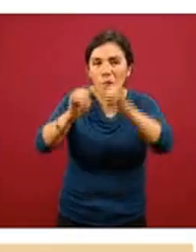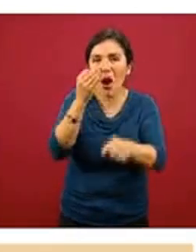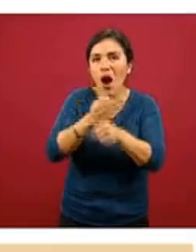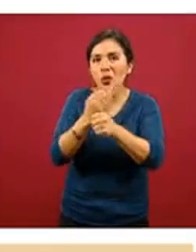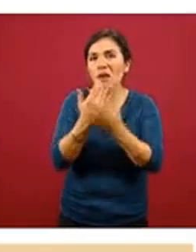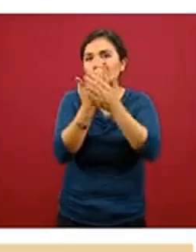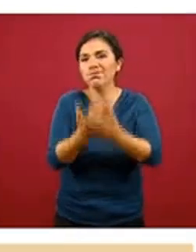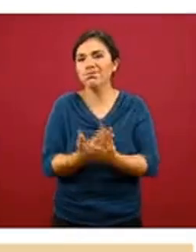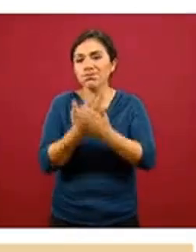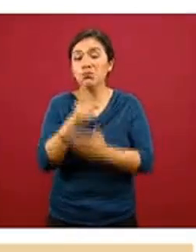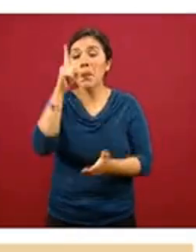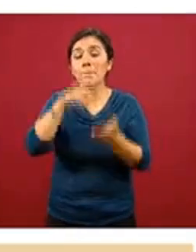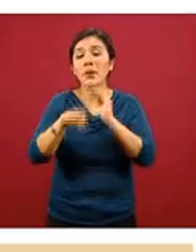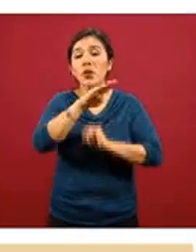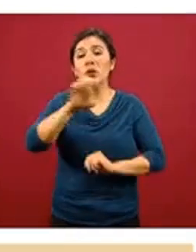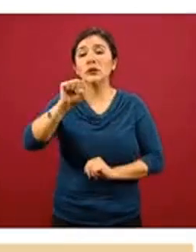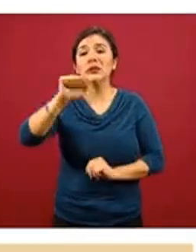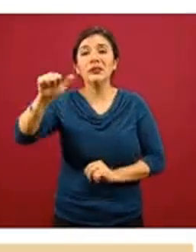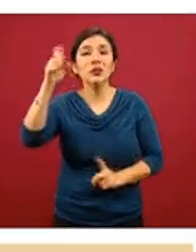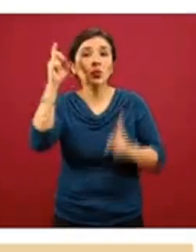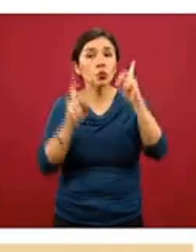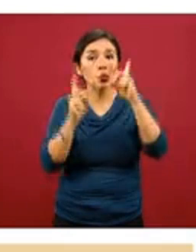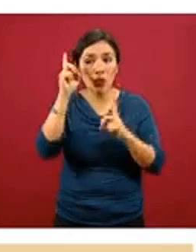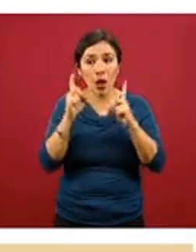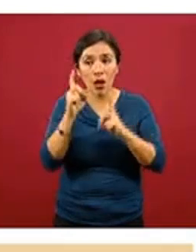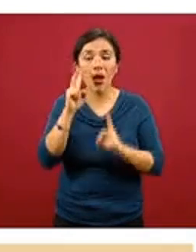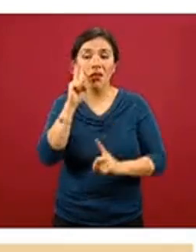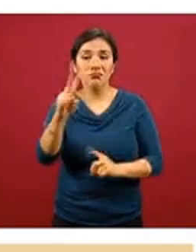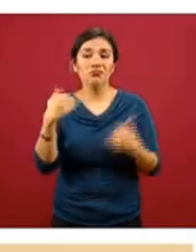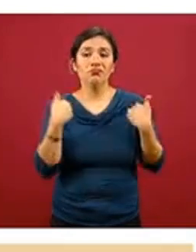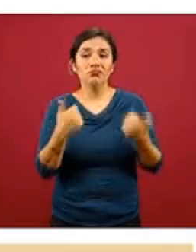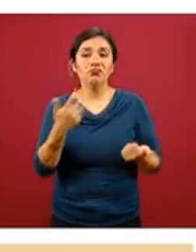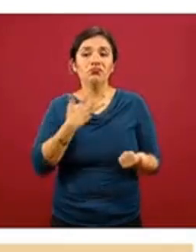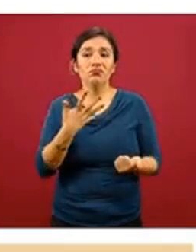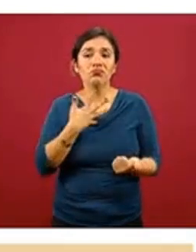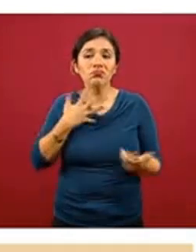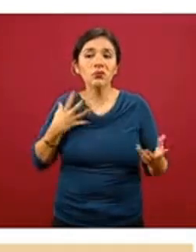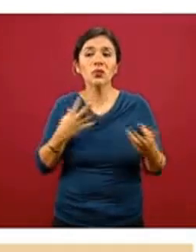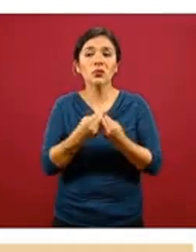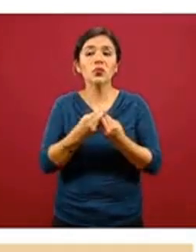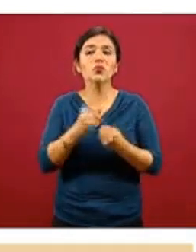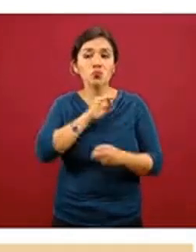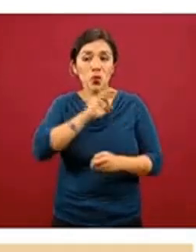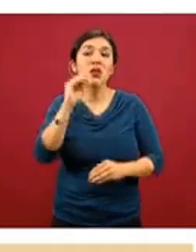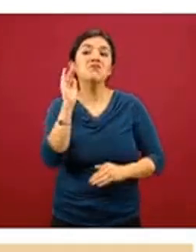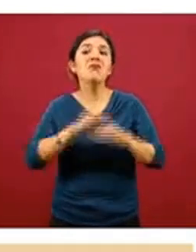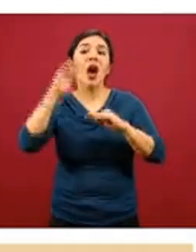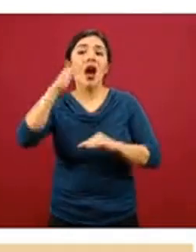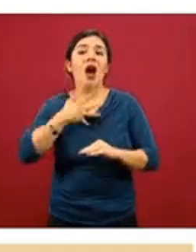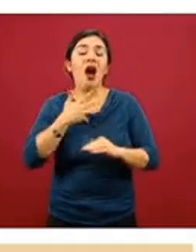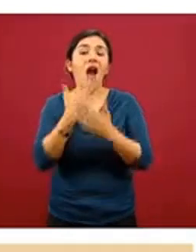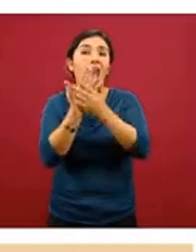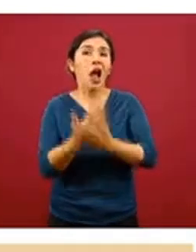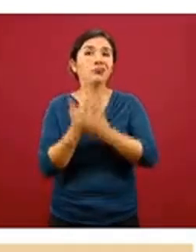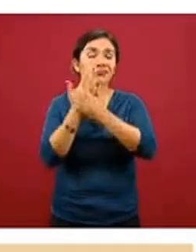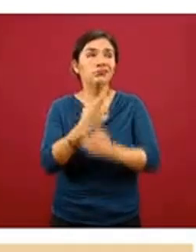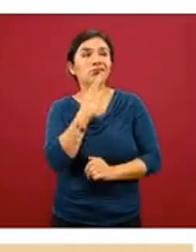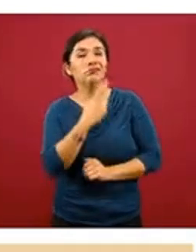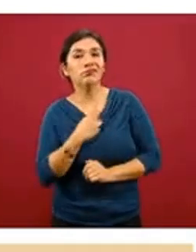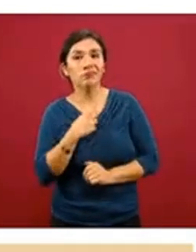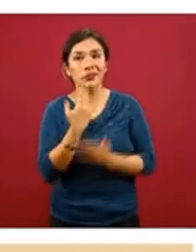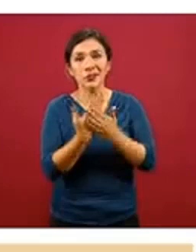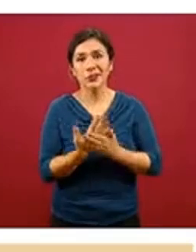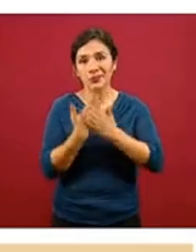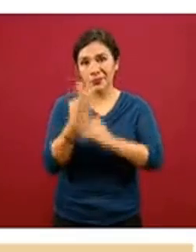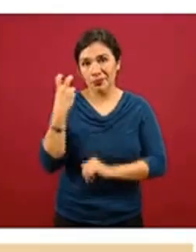laboratorio, 1966 al día de hoy, y ahí podremos tener un incremento todavía esperado en